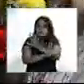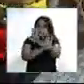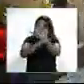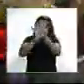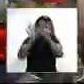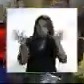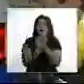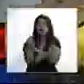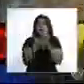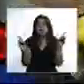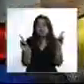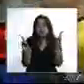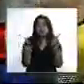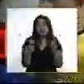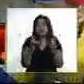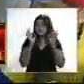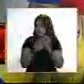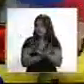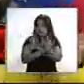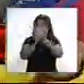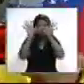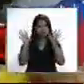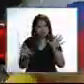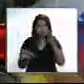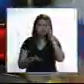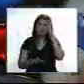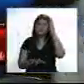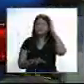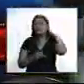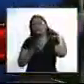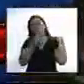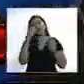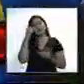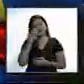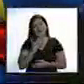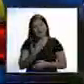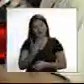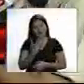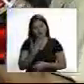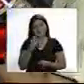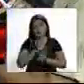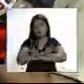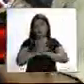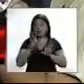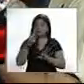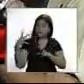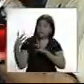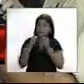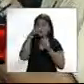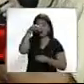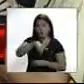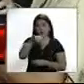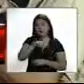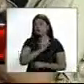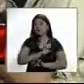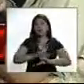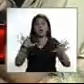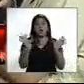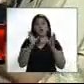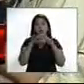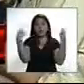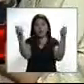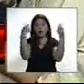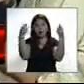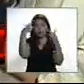democrático, que es un proceso además totalmente transparente. Hola, muy buen día, gracias. Por supuesto, acompañando aquí todo el equipo de comando de